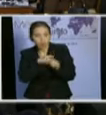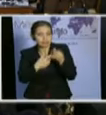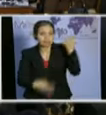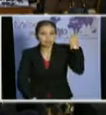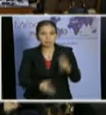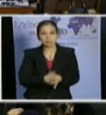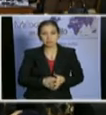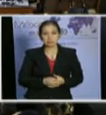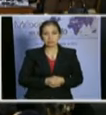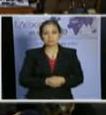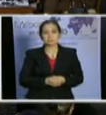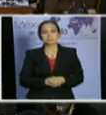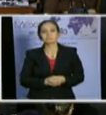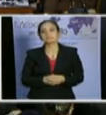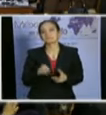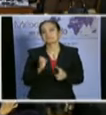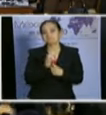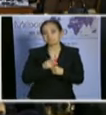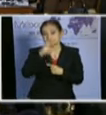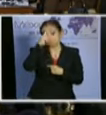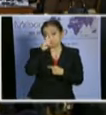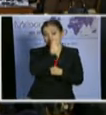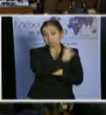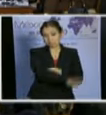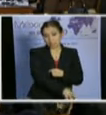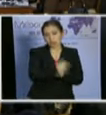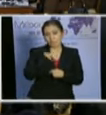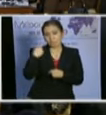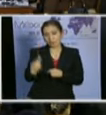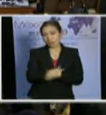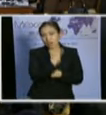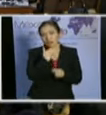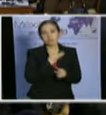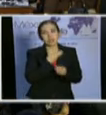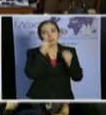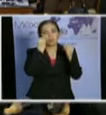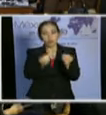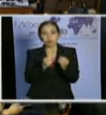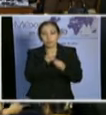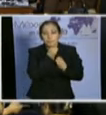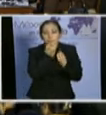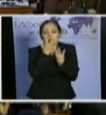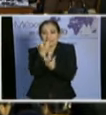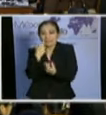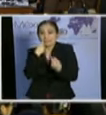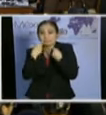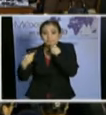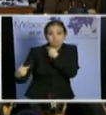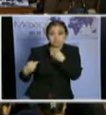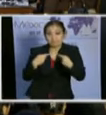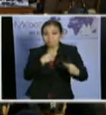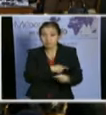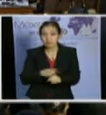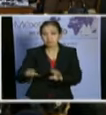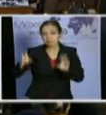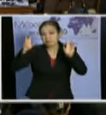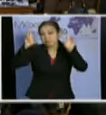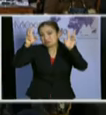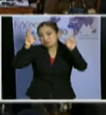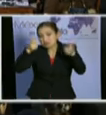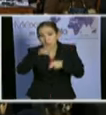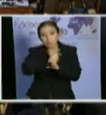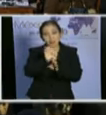etcétera. Entonces, México, a la pregunta, tiene muchísimo que aportar en este debate. En términos, por